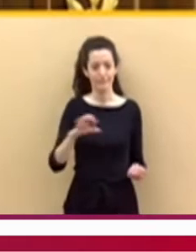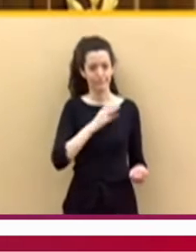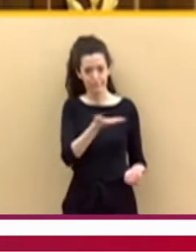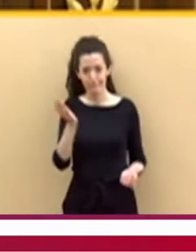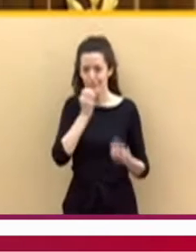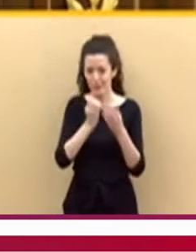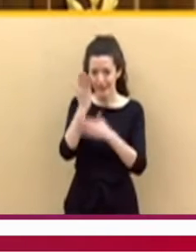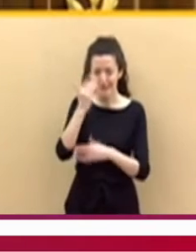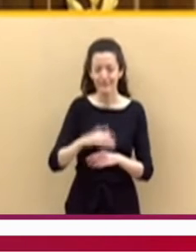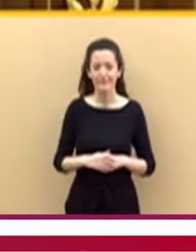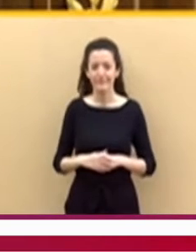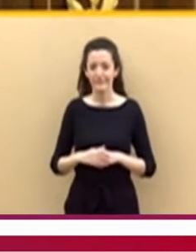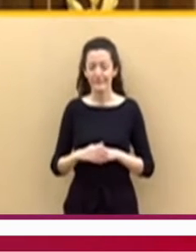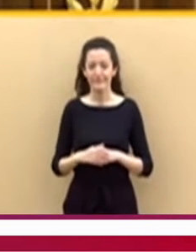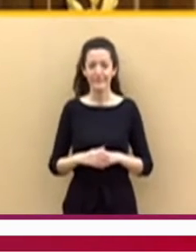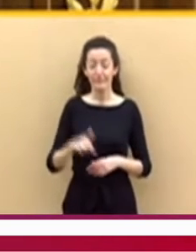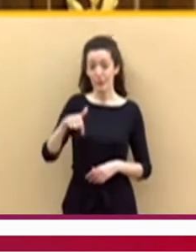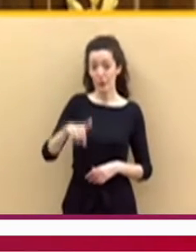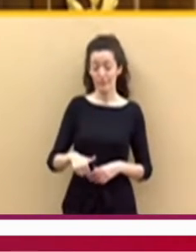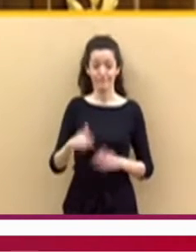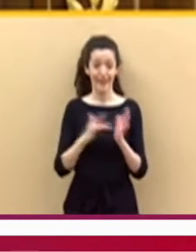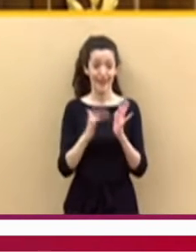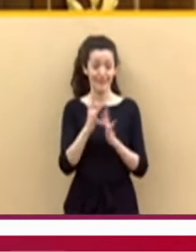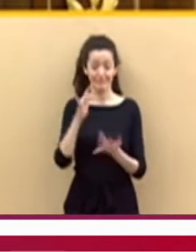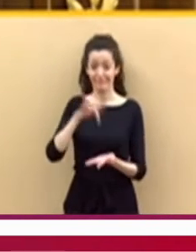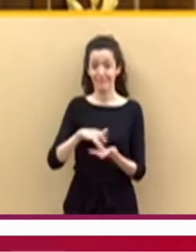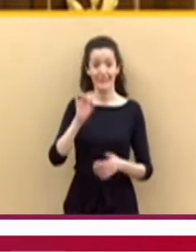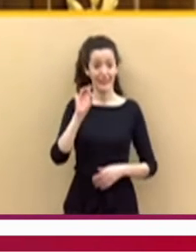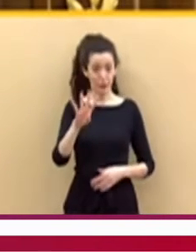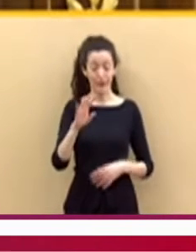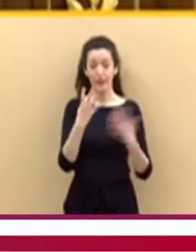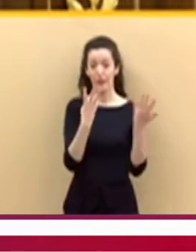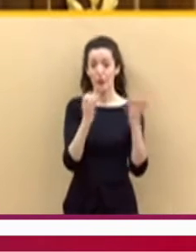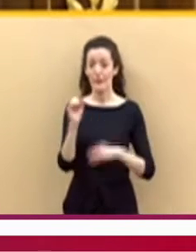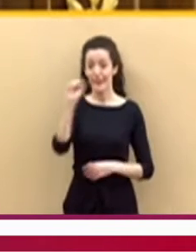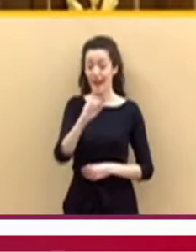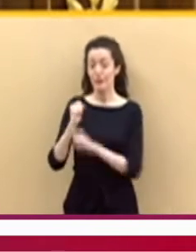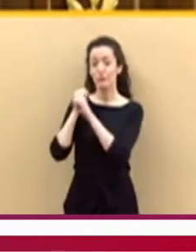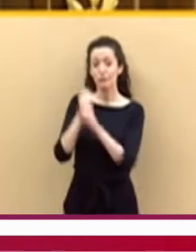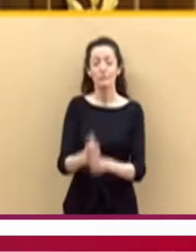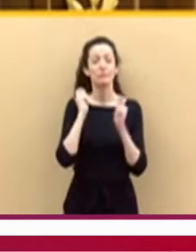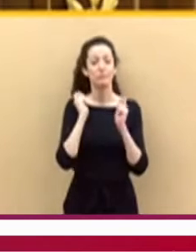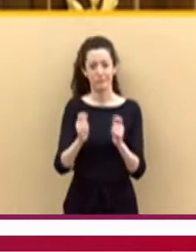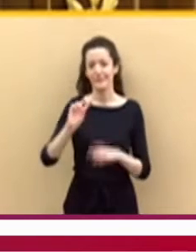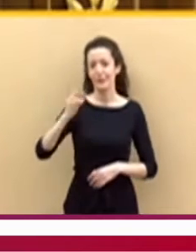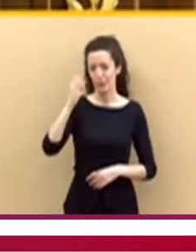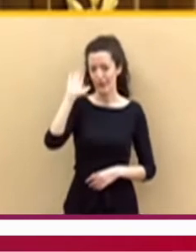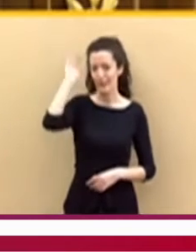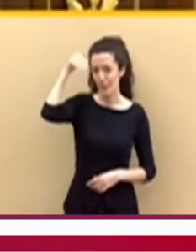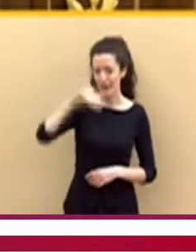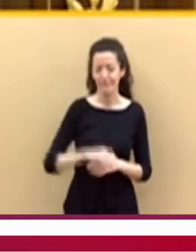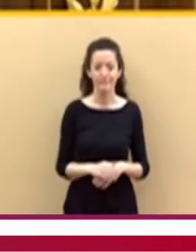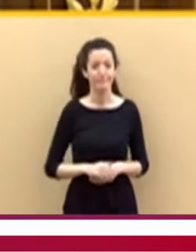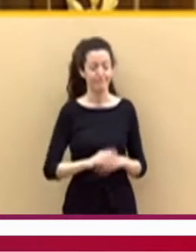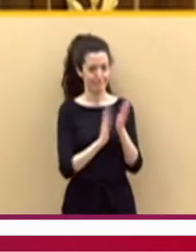la curva fuese, si lo hay, moderadísimo, y pudiéramos permitirnos ciertas alegrías. Lo que